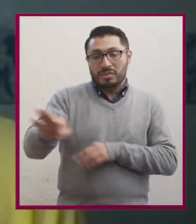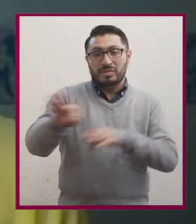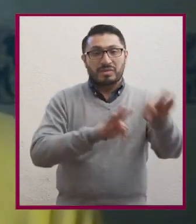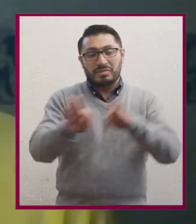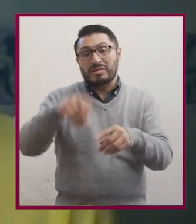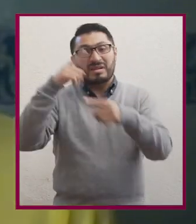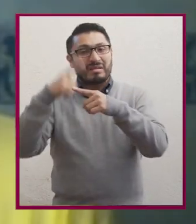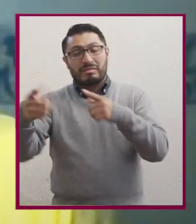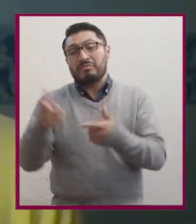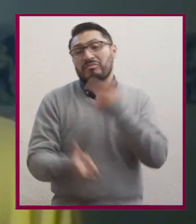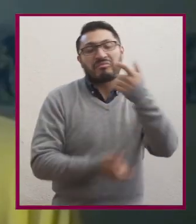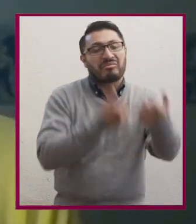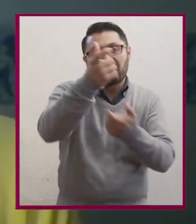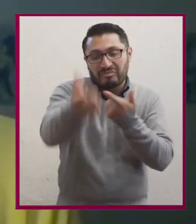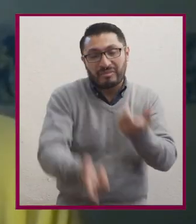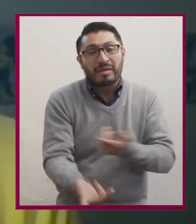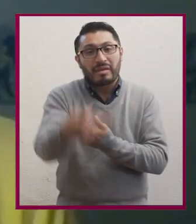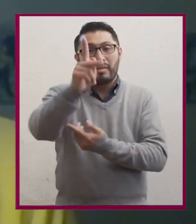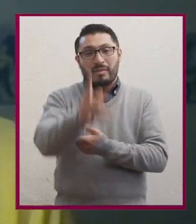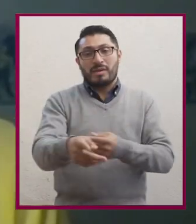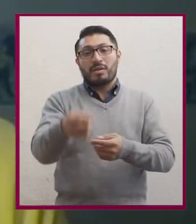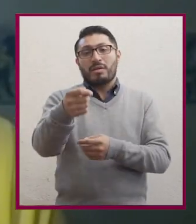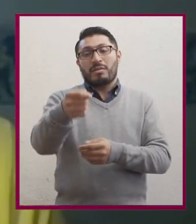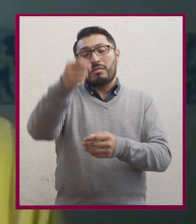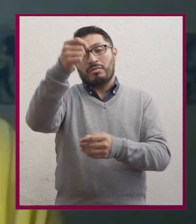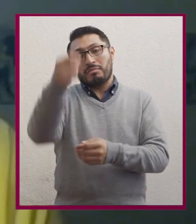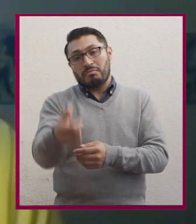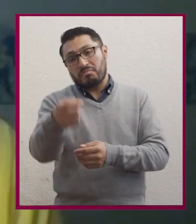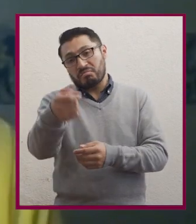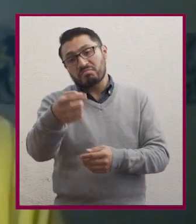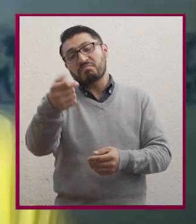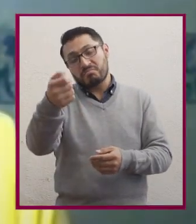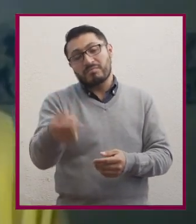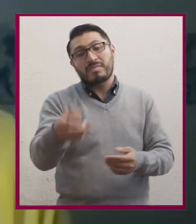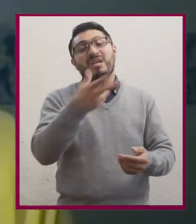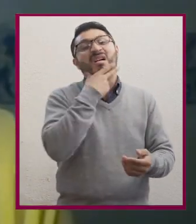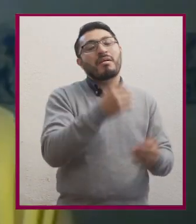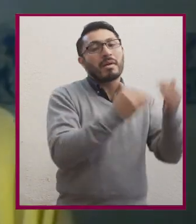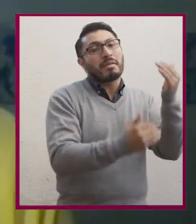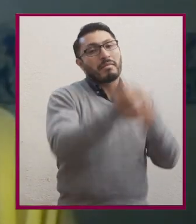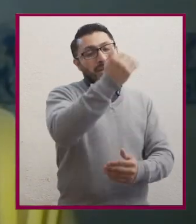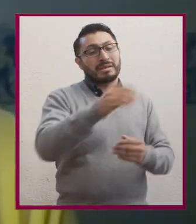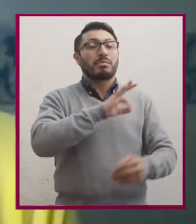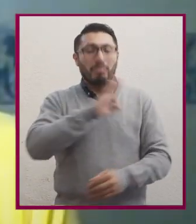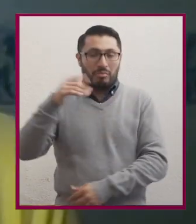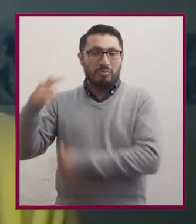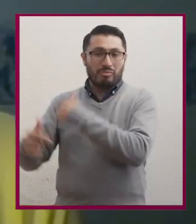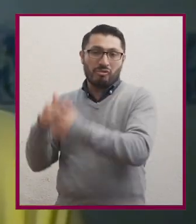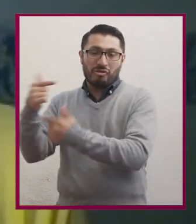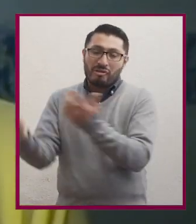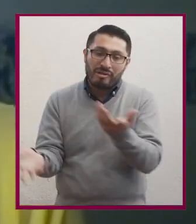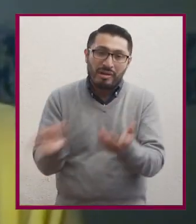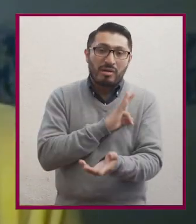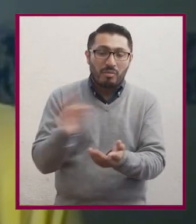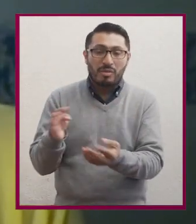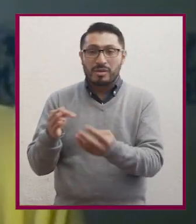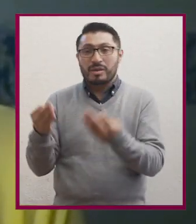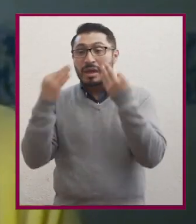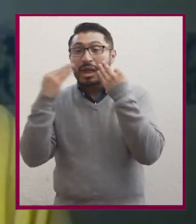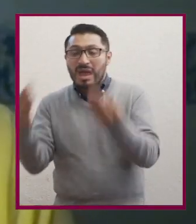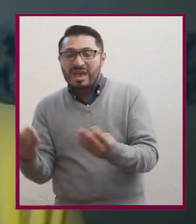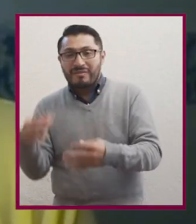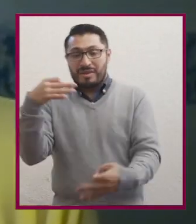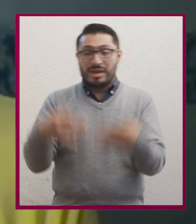pueden tener un salario, aunque sigue siendo un salario inferior al del varón. Pueden recibir herencias, pueden testificar